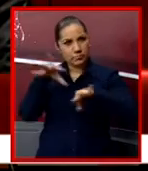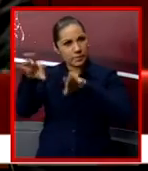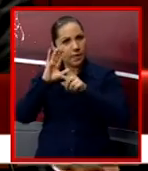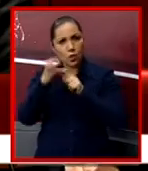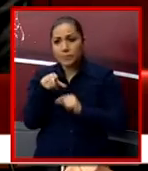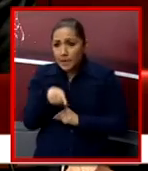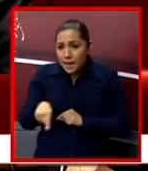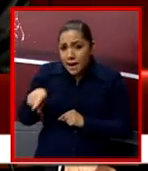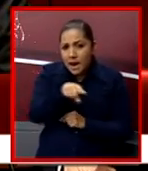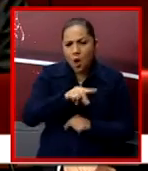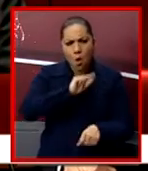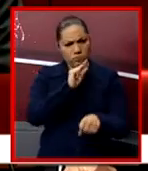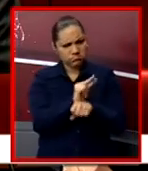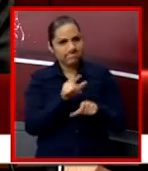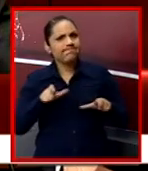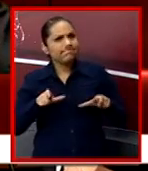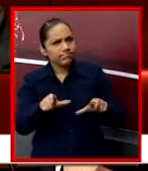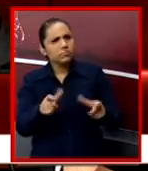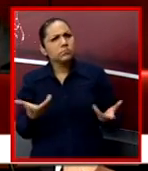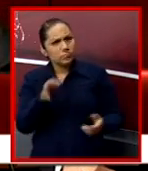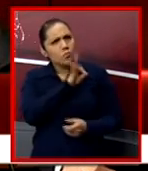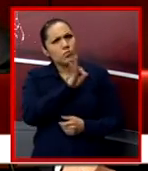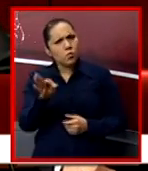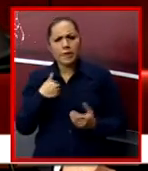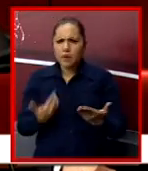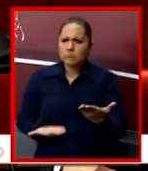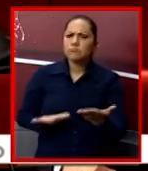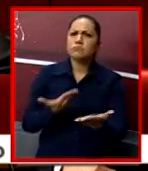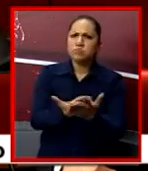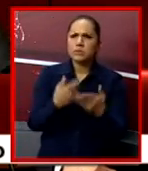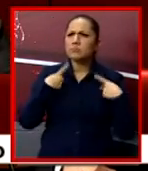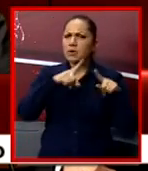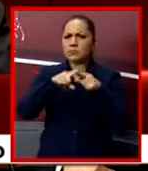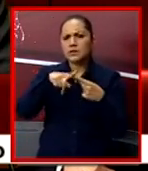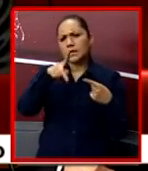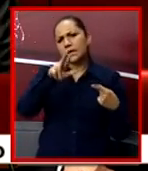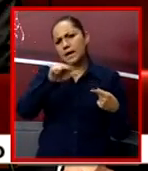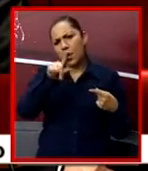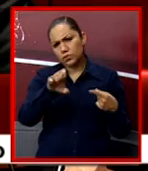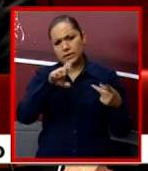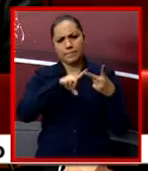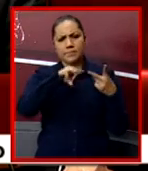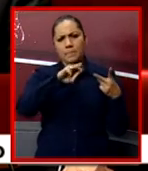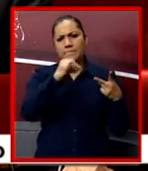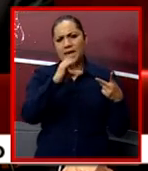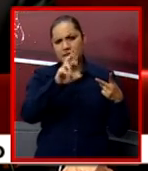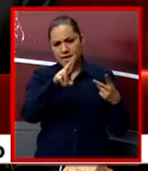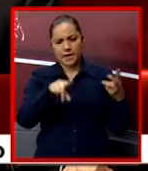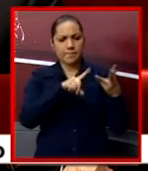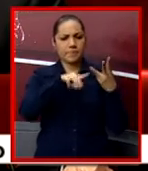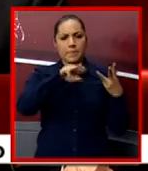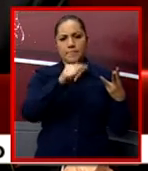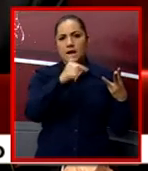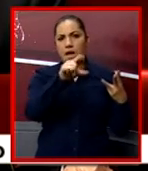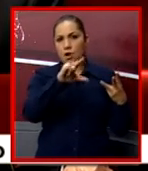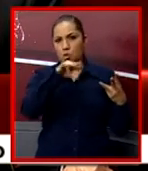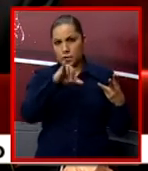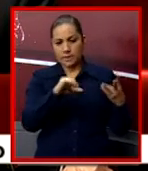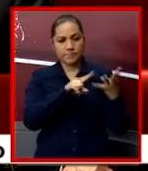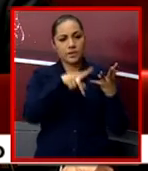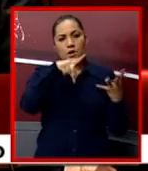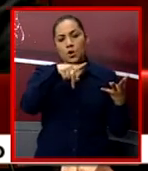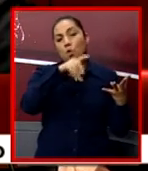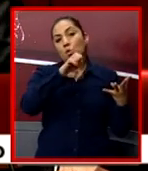también proponemos nombres. Proponemos a Enrique Krause, a Carlos Elizondo Meyer, Ana Laura Magaloni, Leonardo